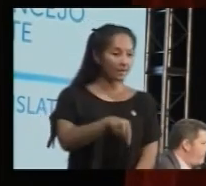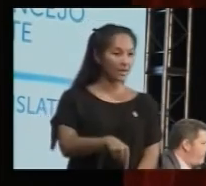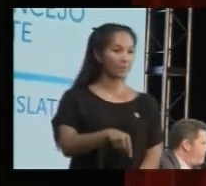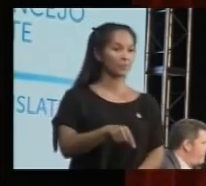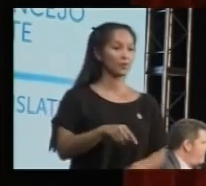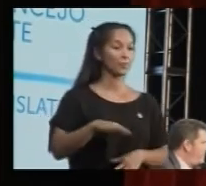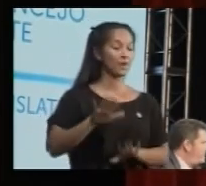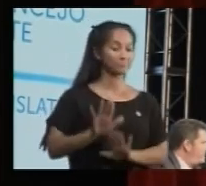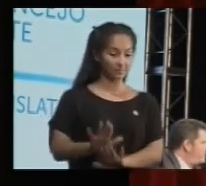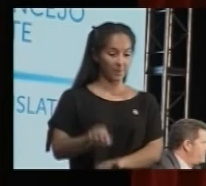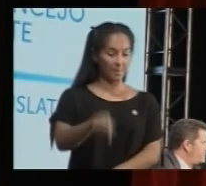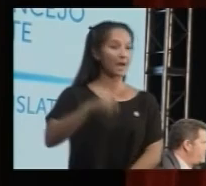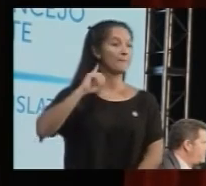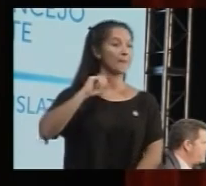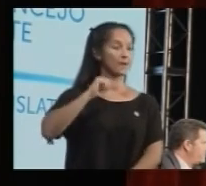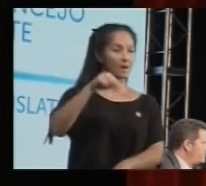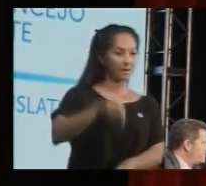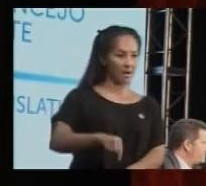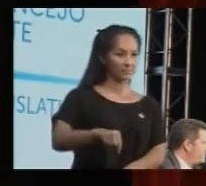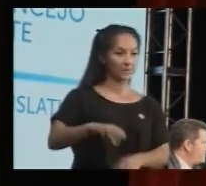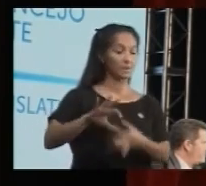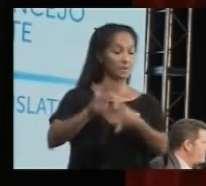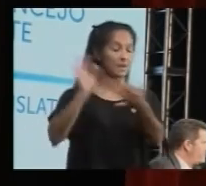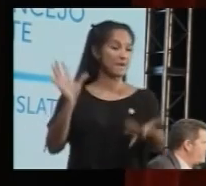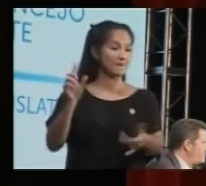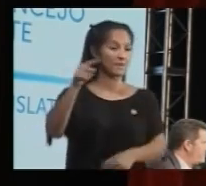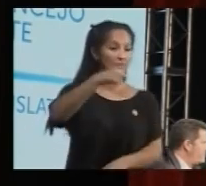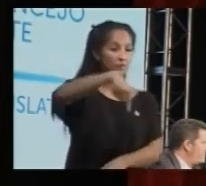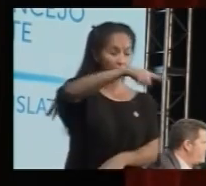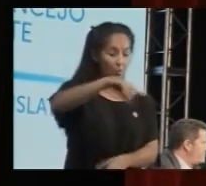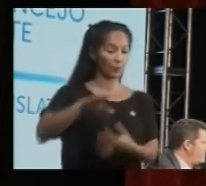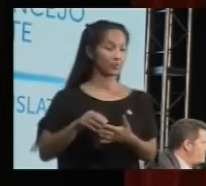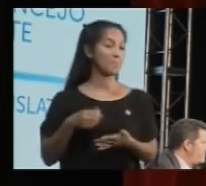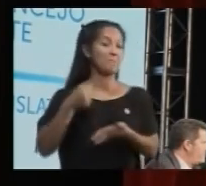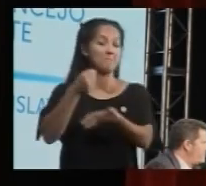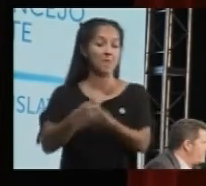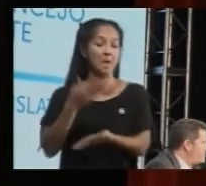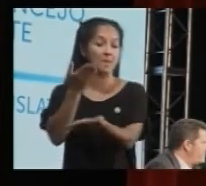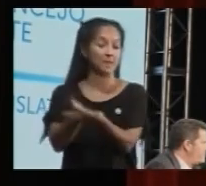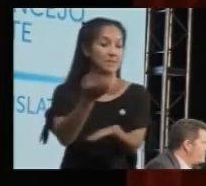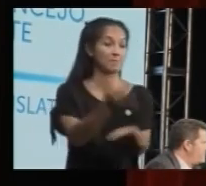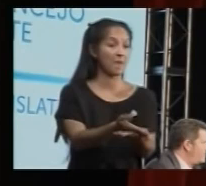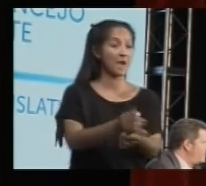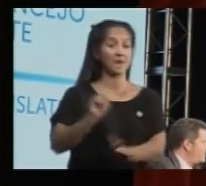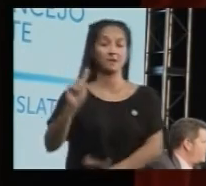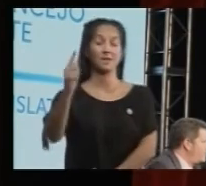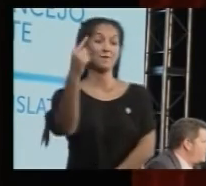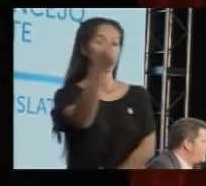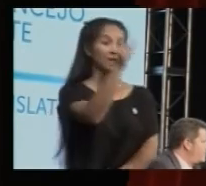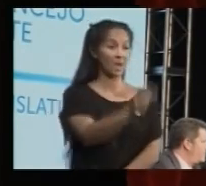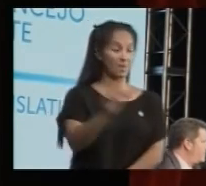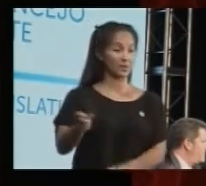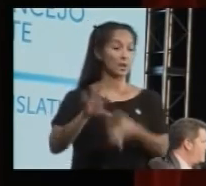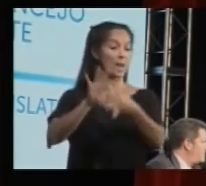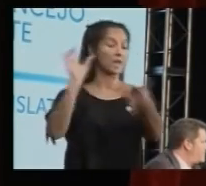los queremos para Paraná. Son los ideales de la libertad, la participación, la autonomía y la igualdad,